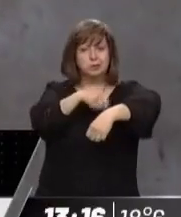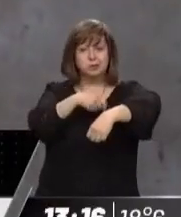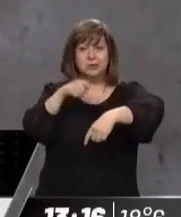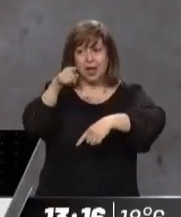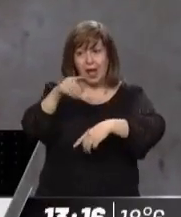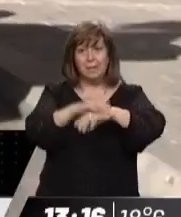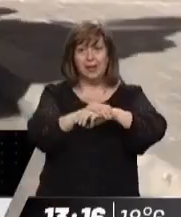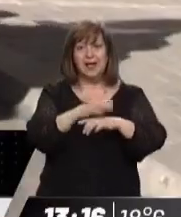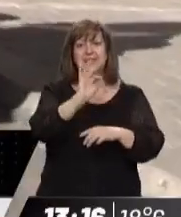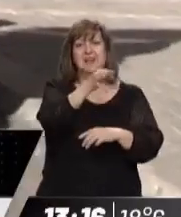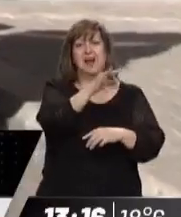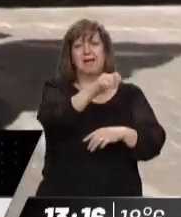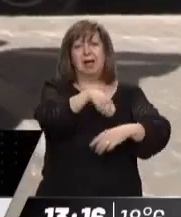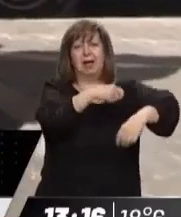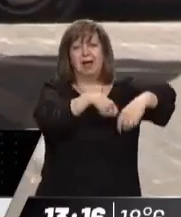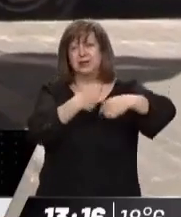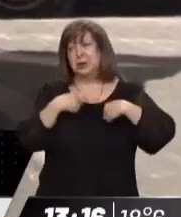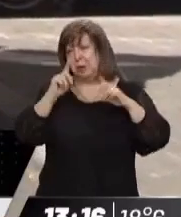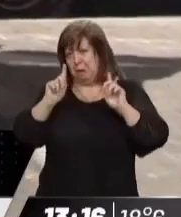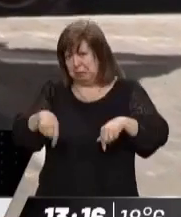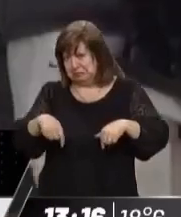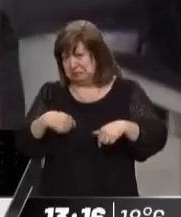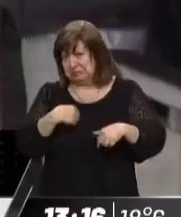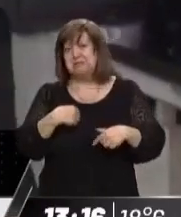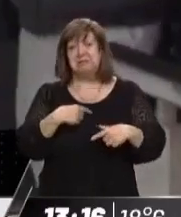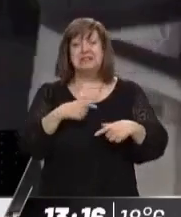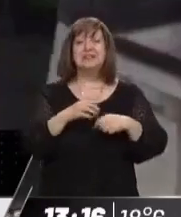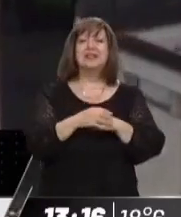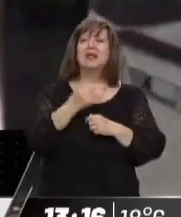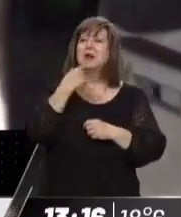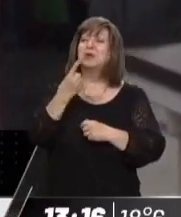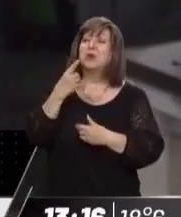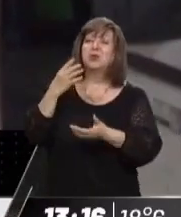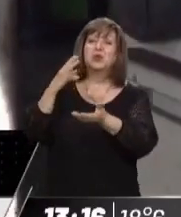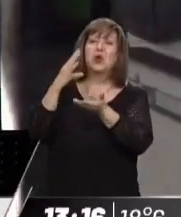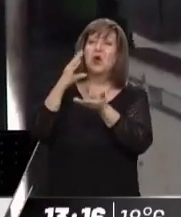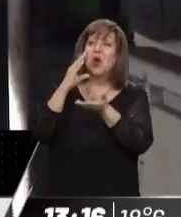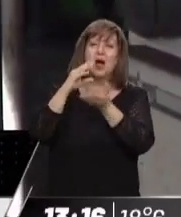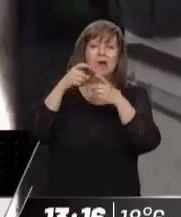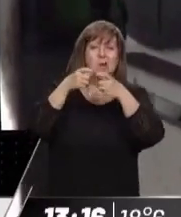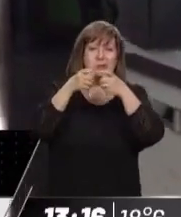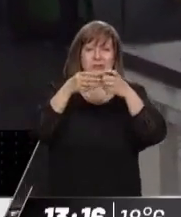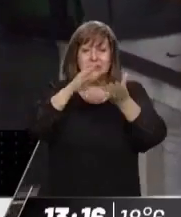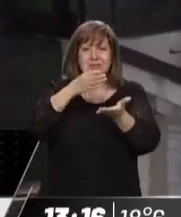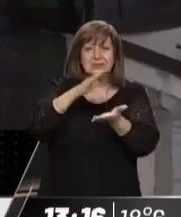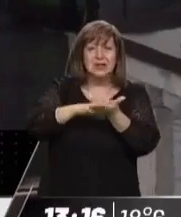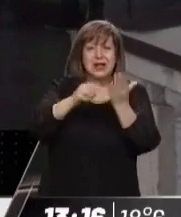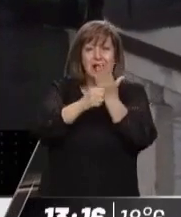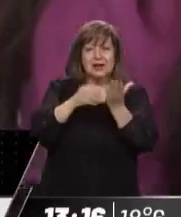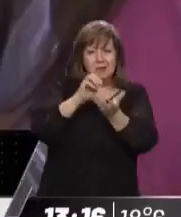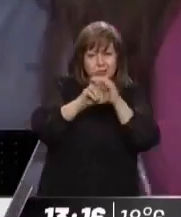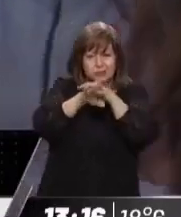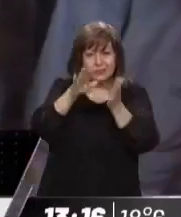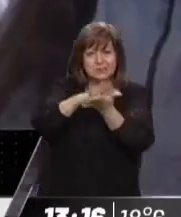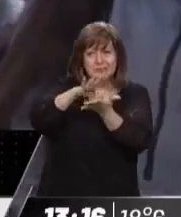queso para cocinar, sinceramente. Así que sí, sí. Por ejemplo, ¿las hamburguesas las hacen a la parrilla? Ahora tenemos pensado hacerlo